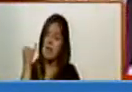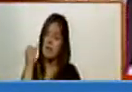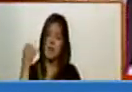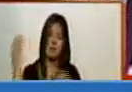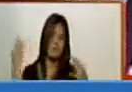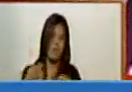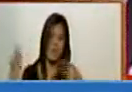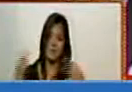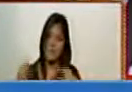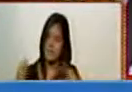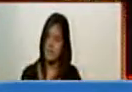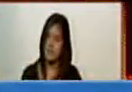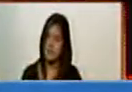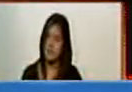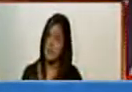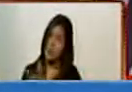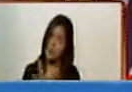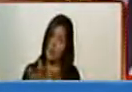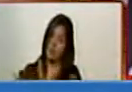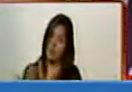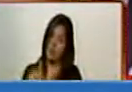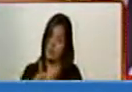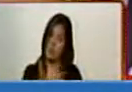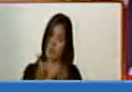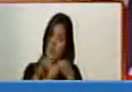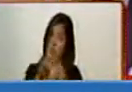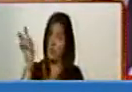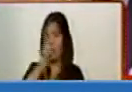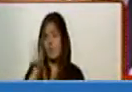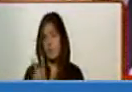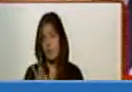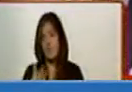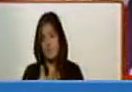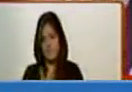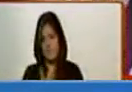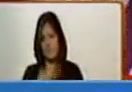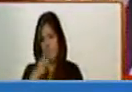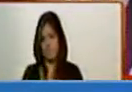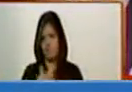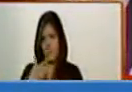permanente. Reciba usted de nuestra delegación y de mi parte